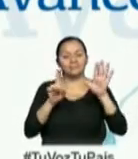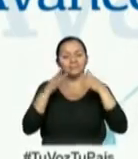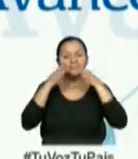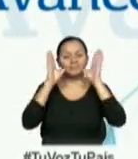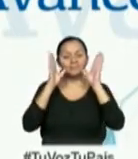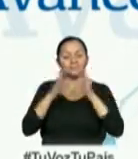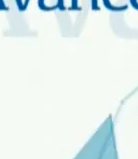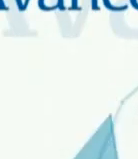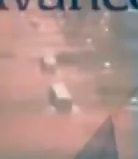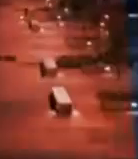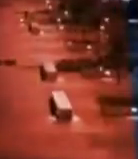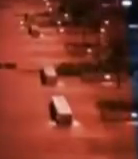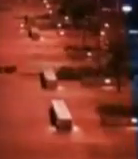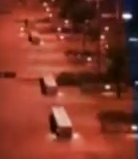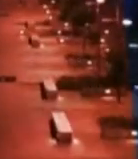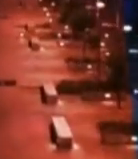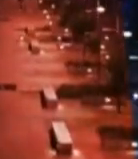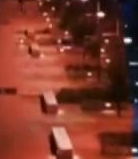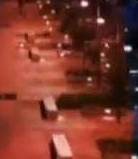diciembre.